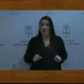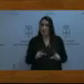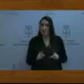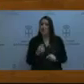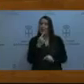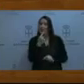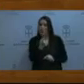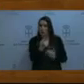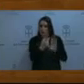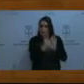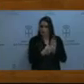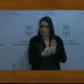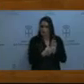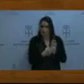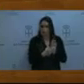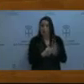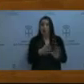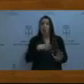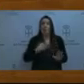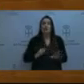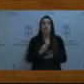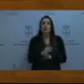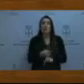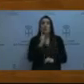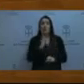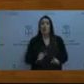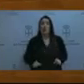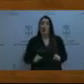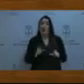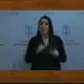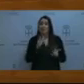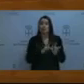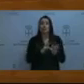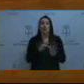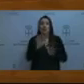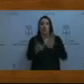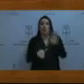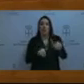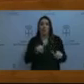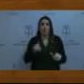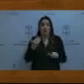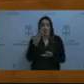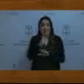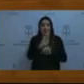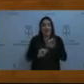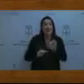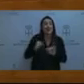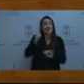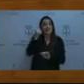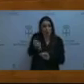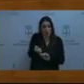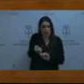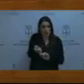que únicamente se considerarán subvencionables los gastos efectuados después de haberse presentado la correspondiente solicitud